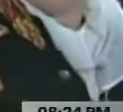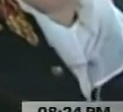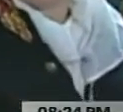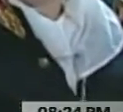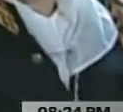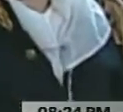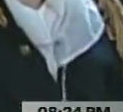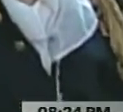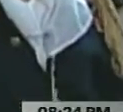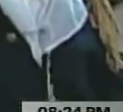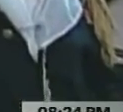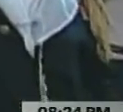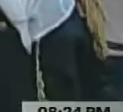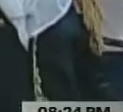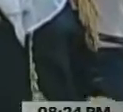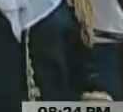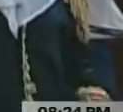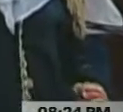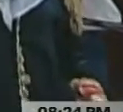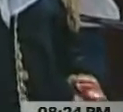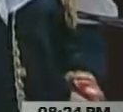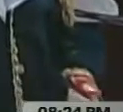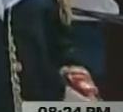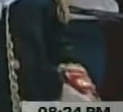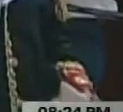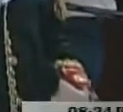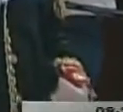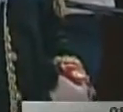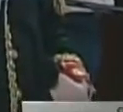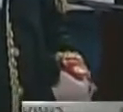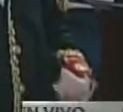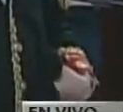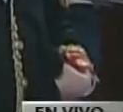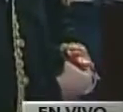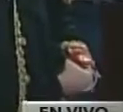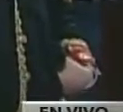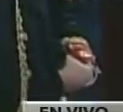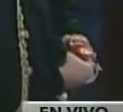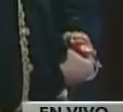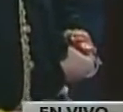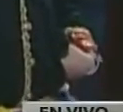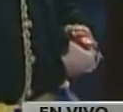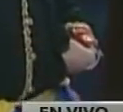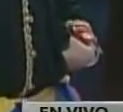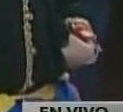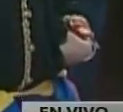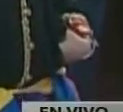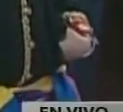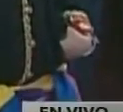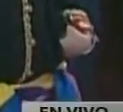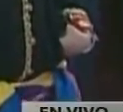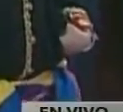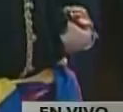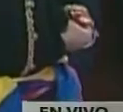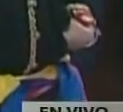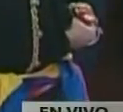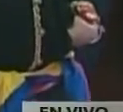mejor. Buscar, buscar a la lucha dentro por transformar el